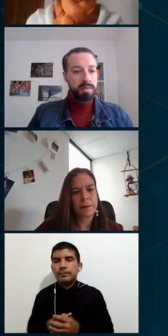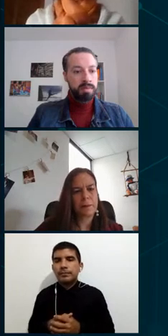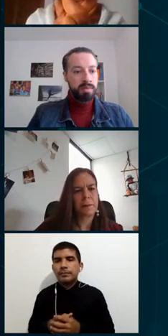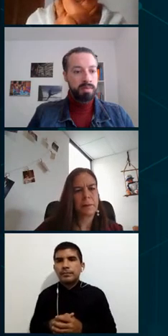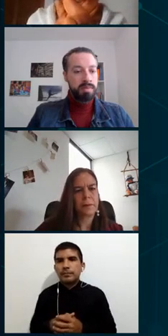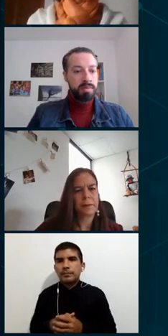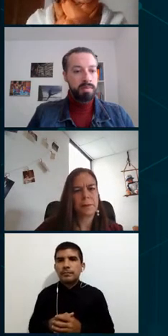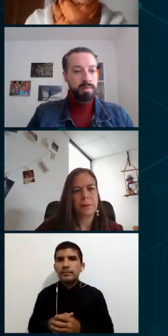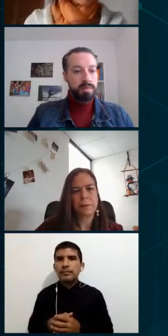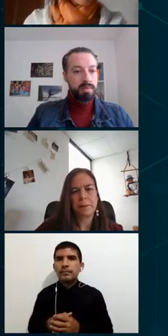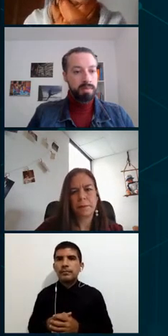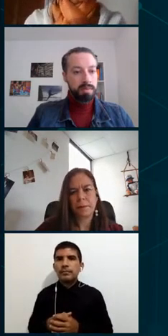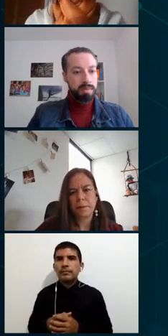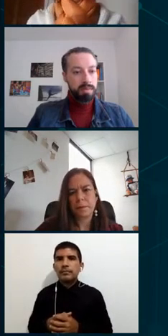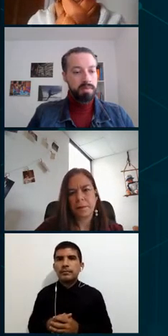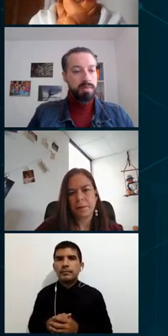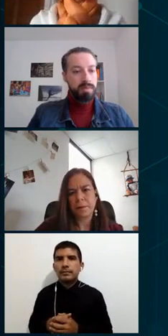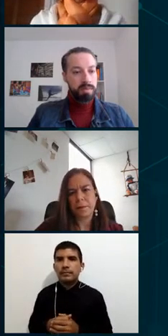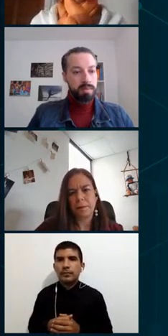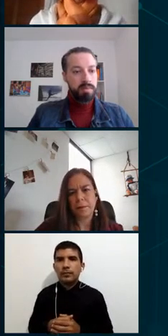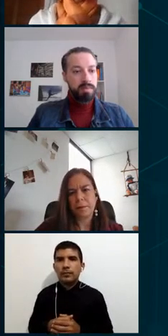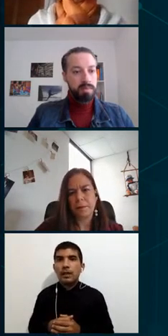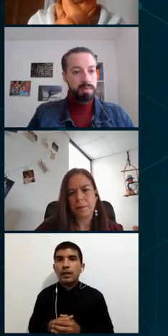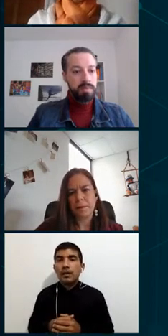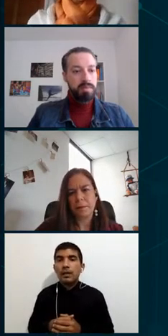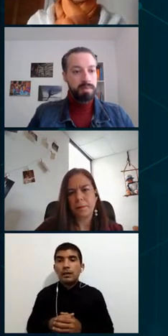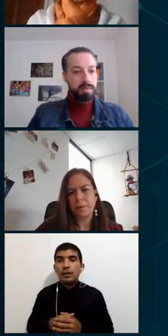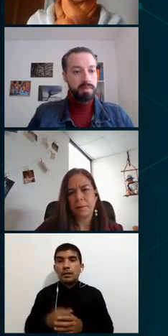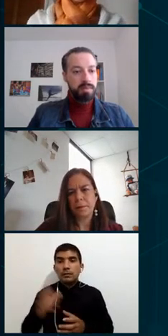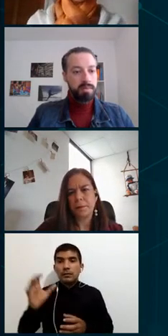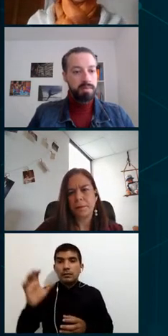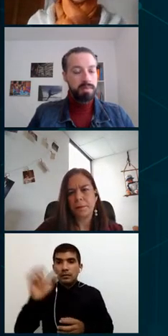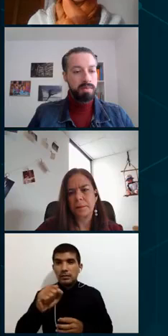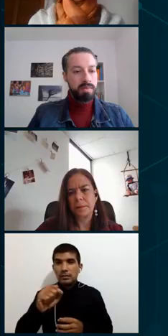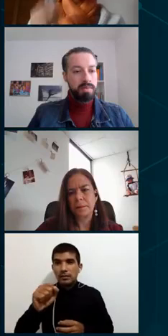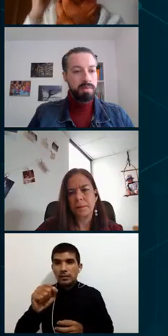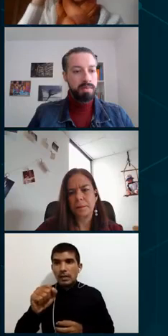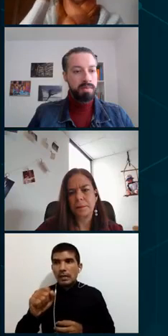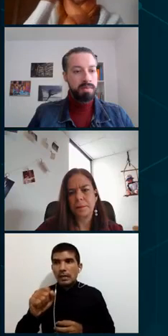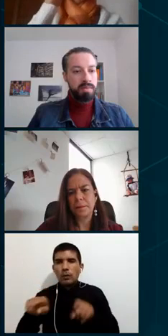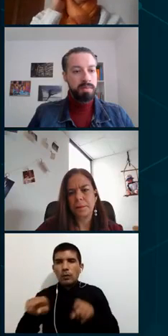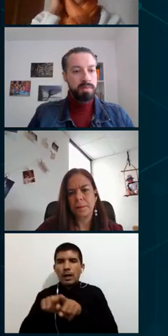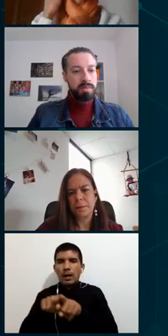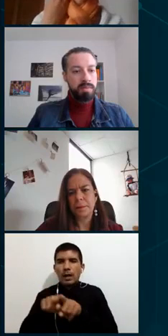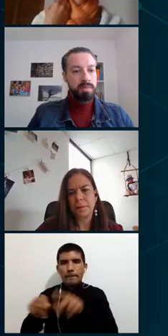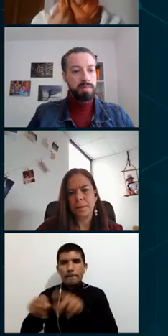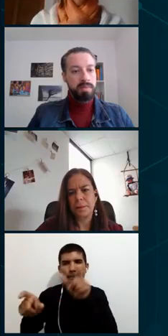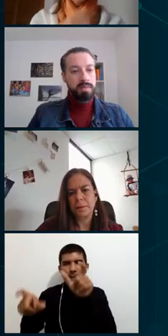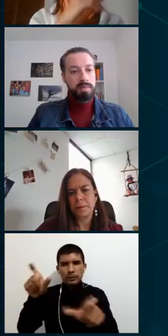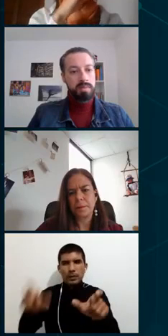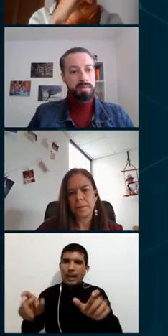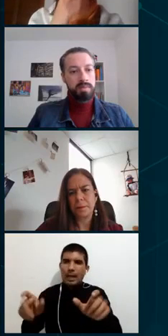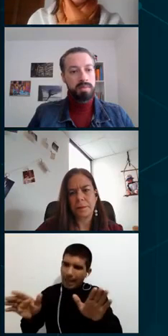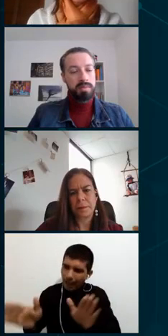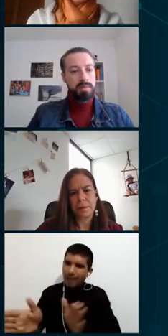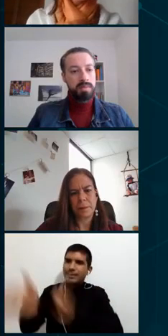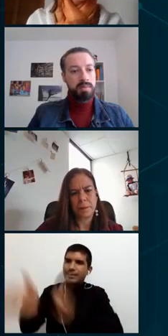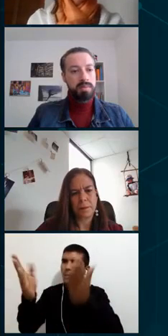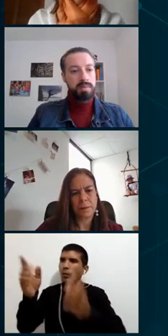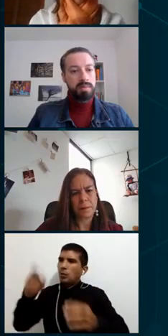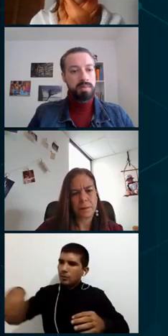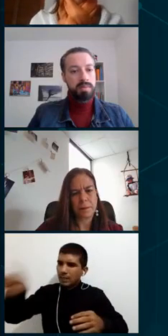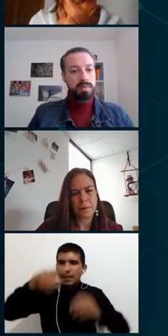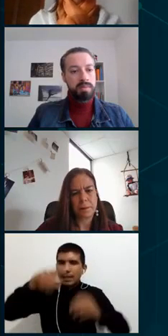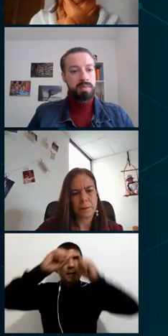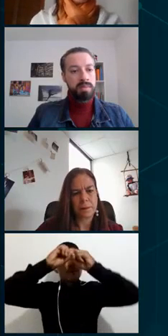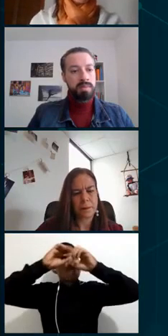es el comportamiento creativo al que los estamos invitando, digamos, a disponerse cuando hagan estos ejercicios de Design